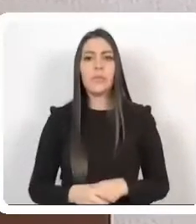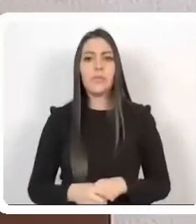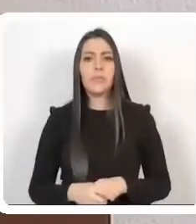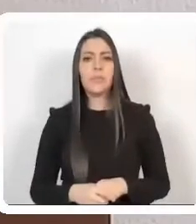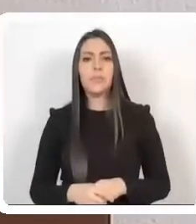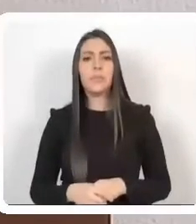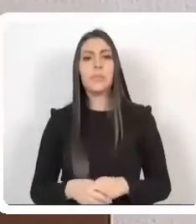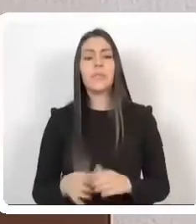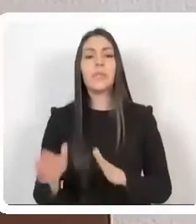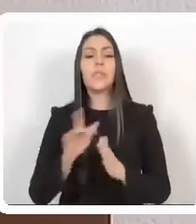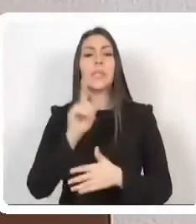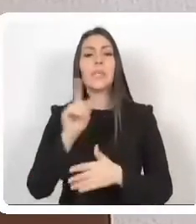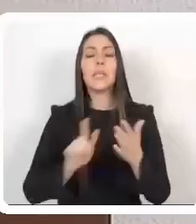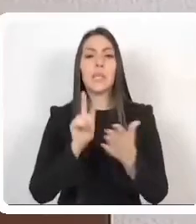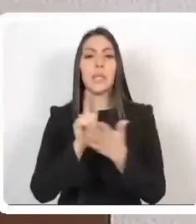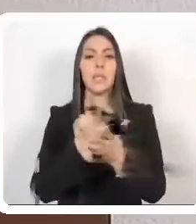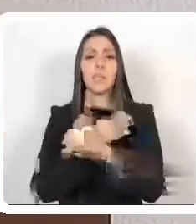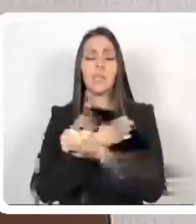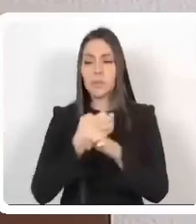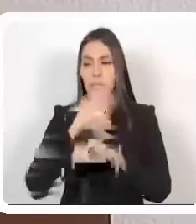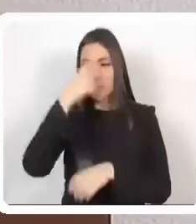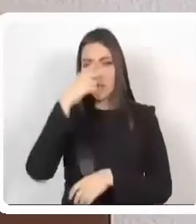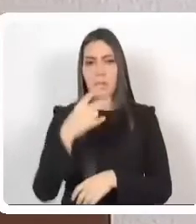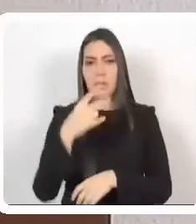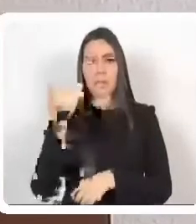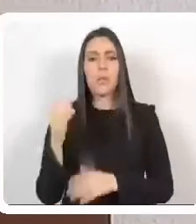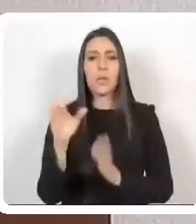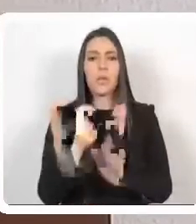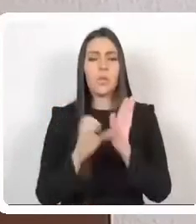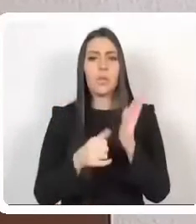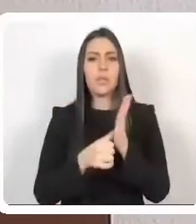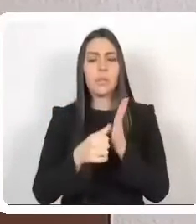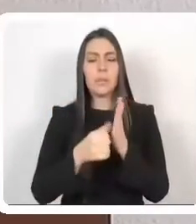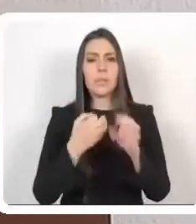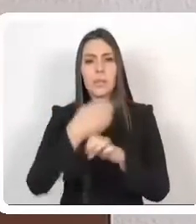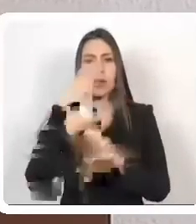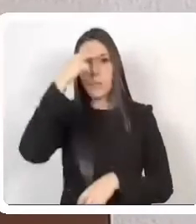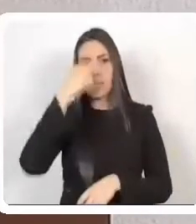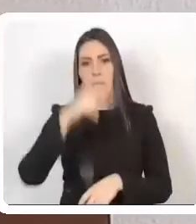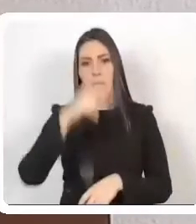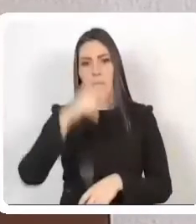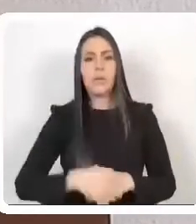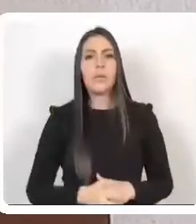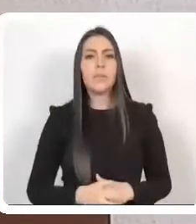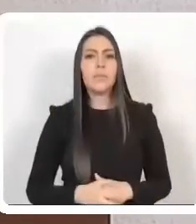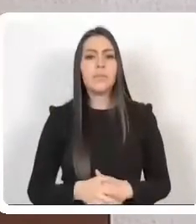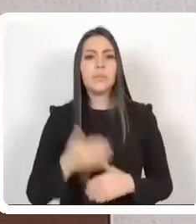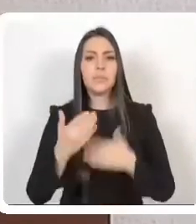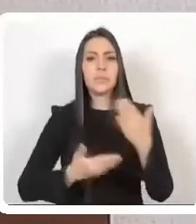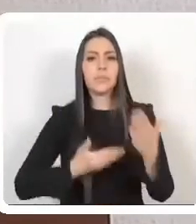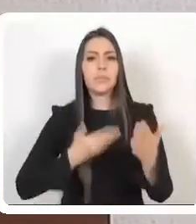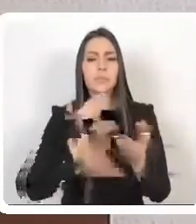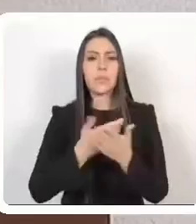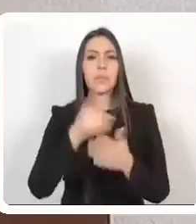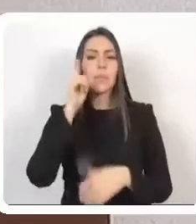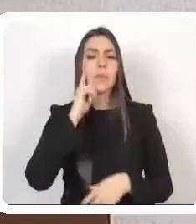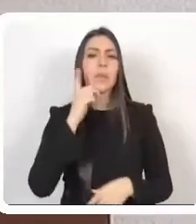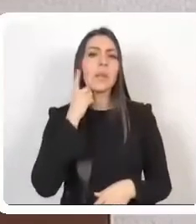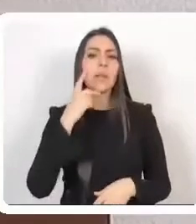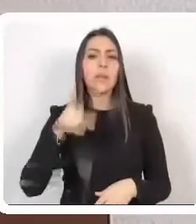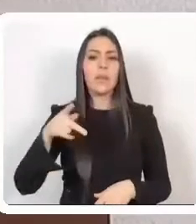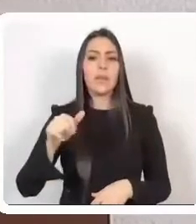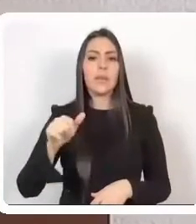la Ley de Educación del Estado de México y del Código Civil del Estado de México, presentada por la suscrita diputada Karina